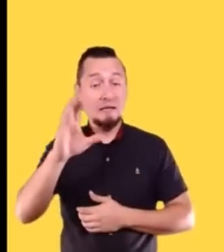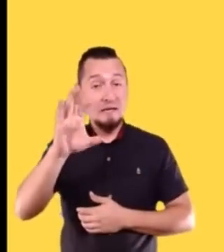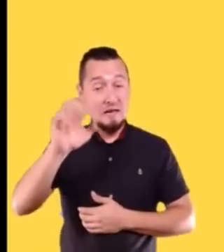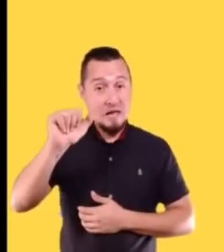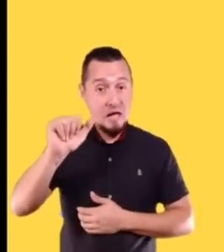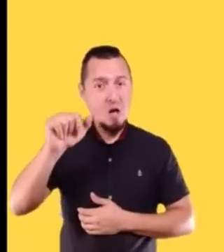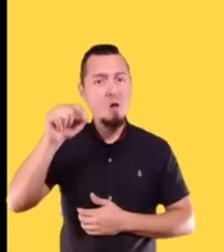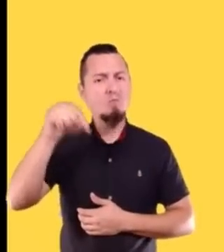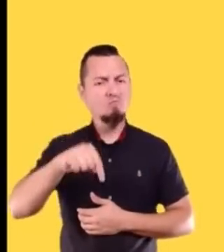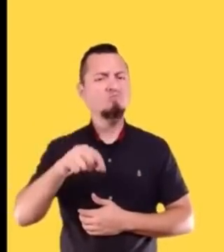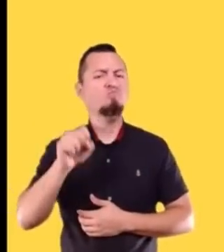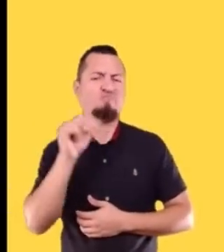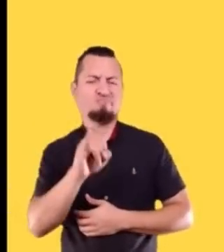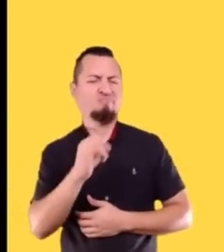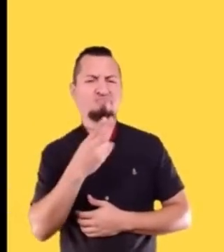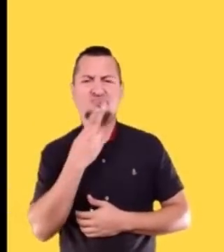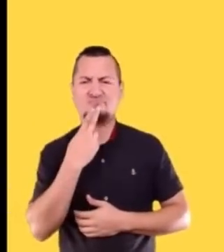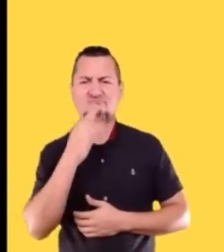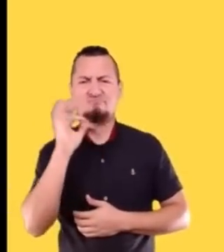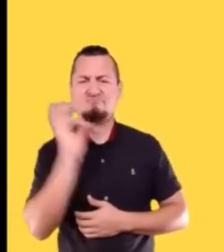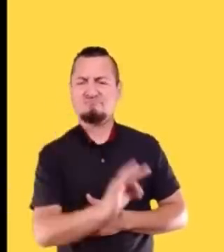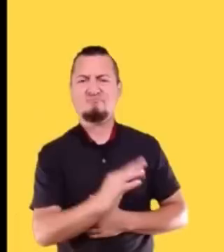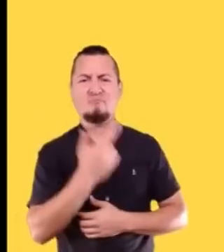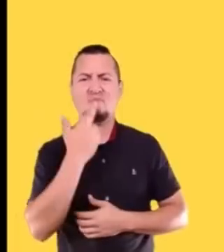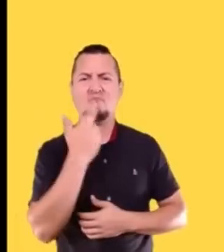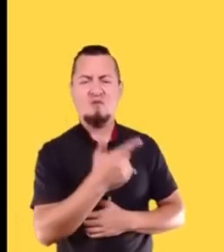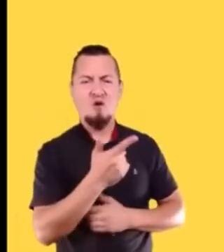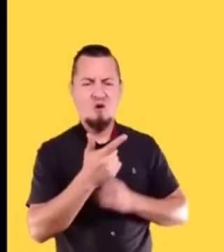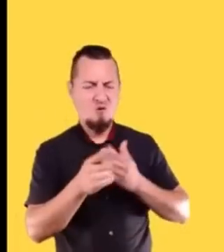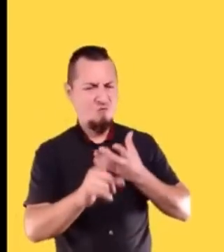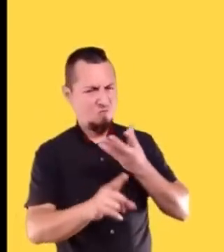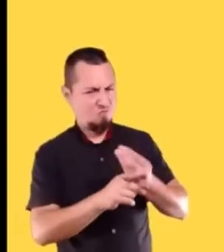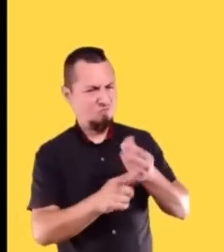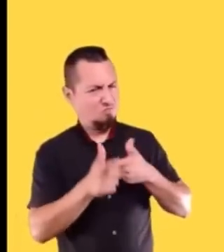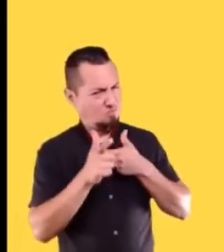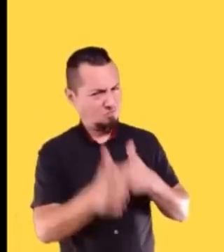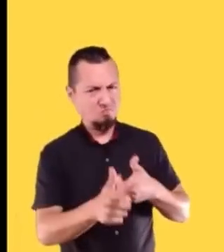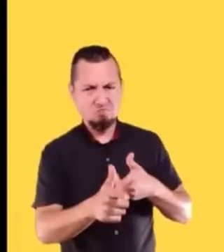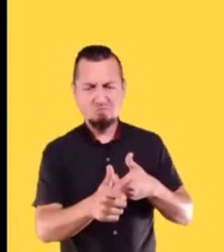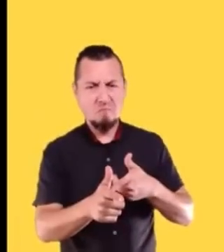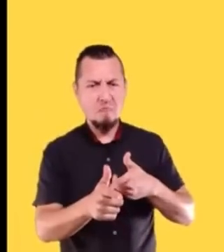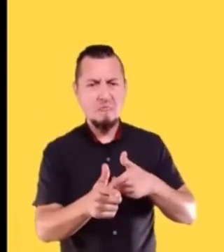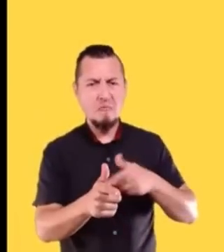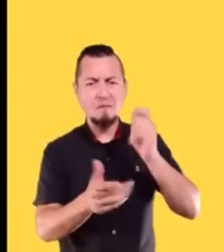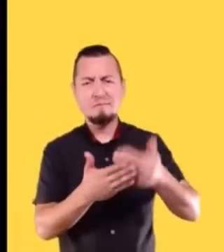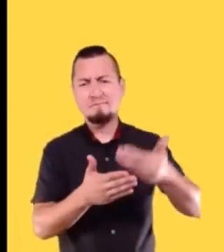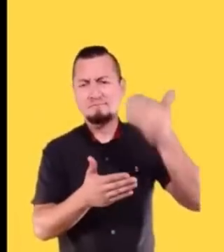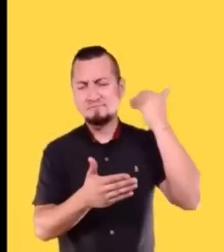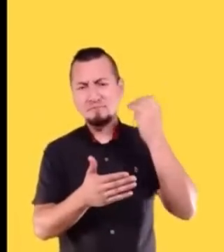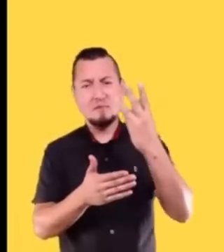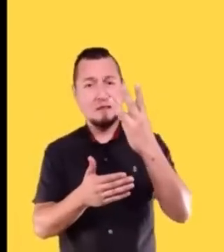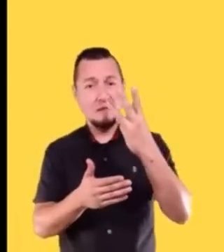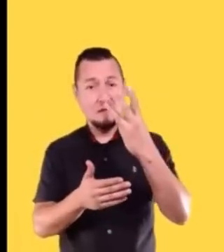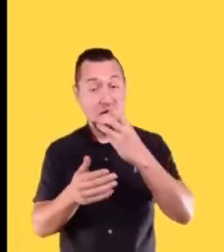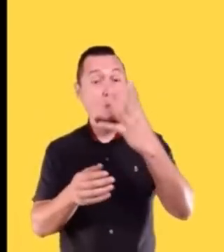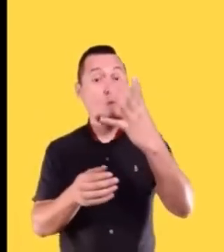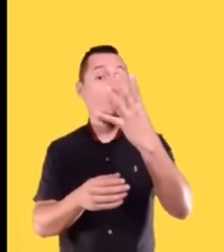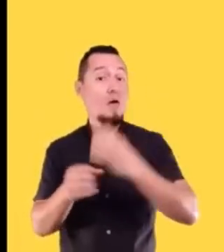vigente, está publicado, se ha implementado ya desde hace 4 años,